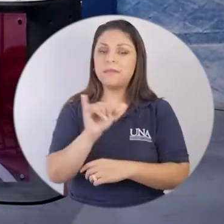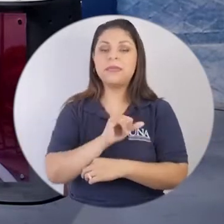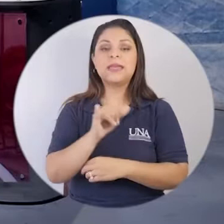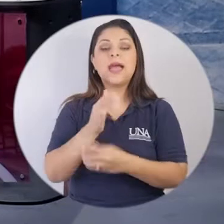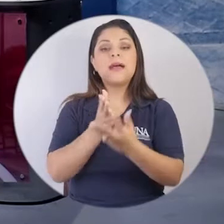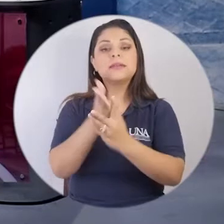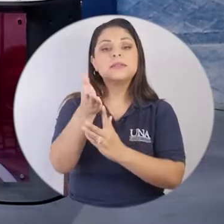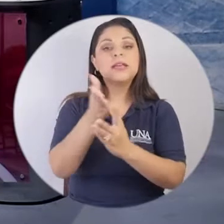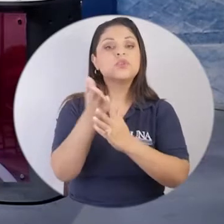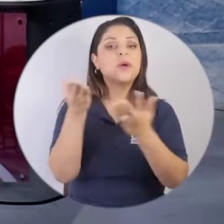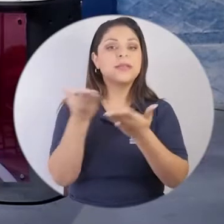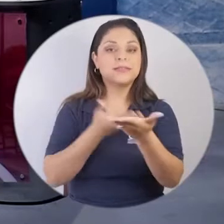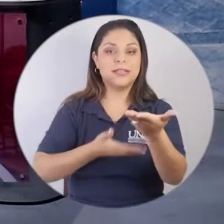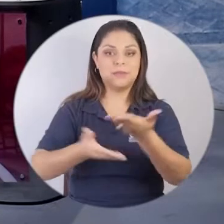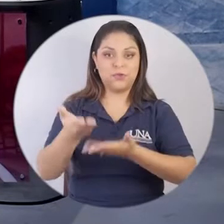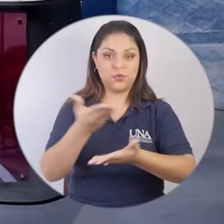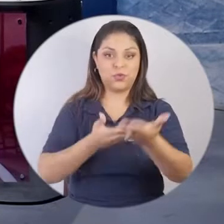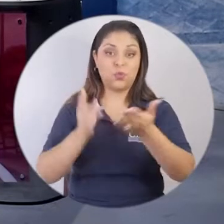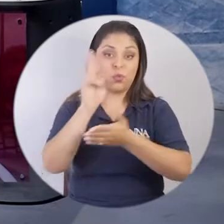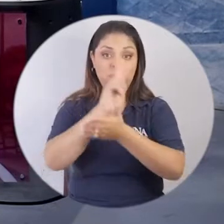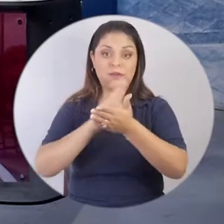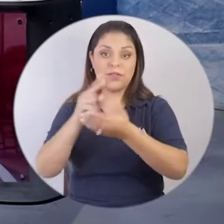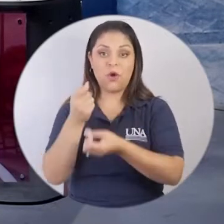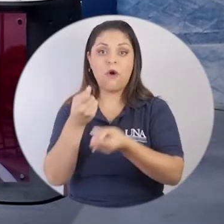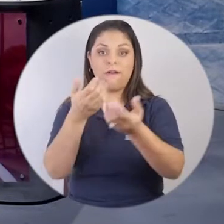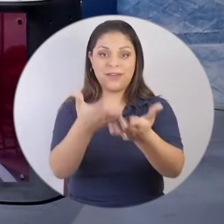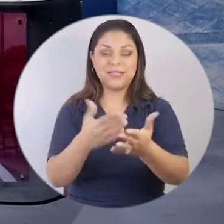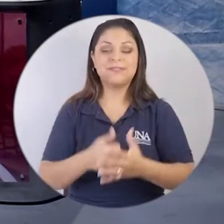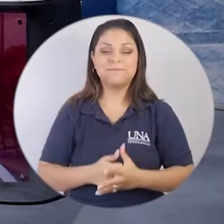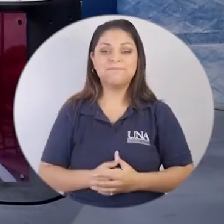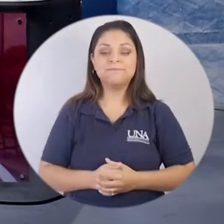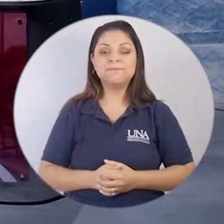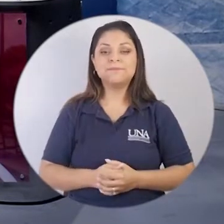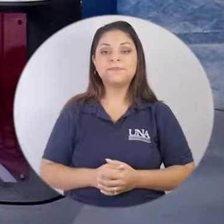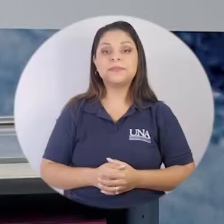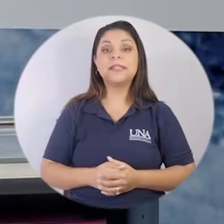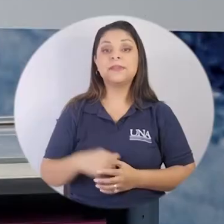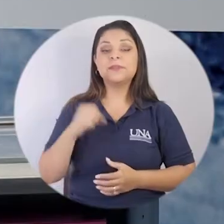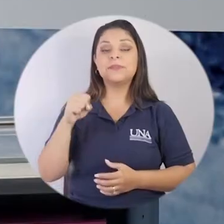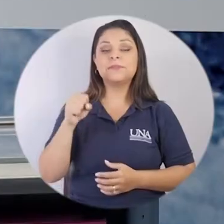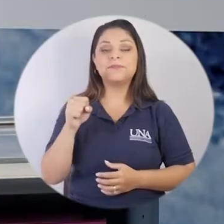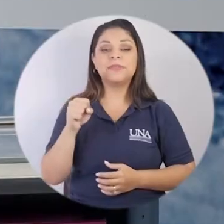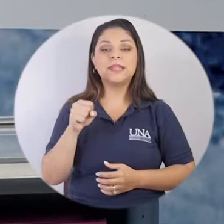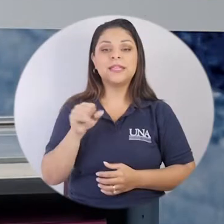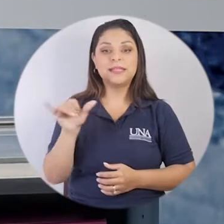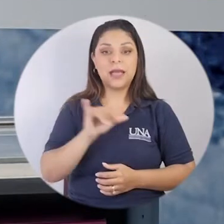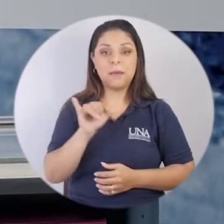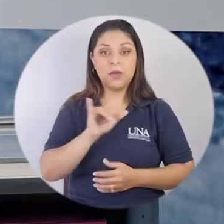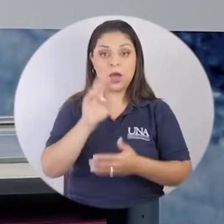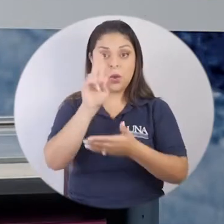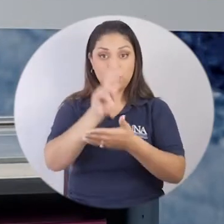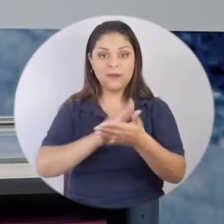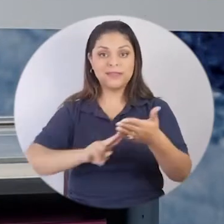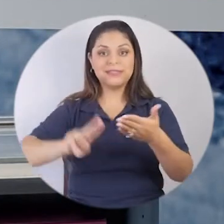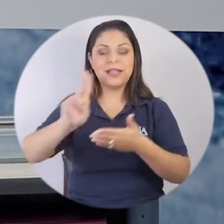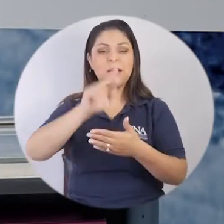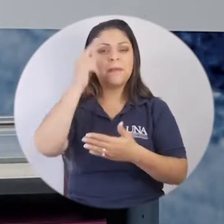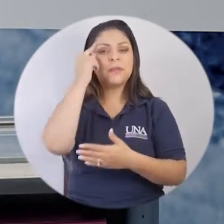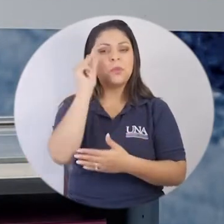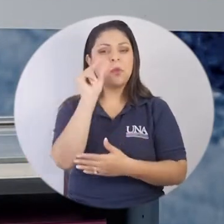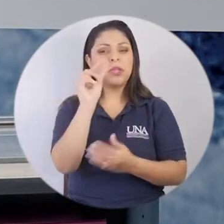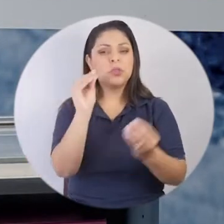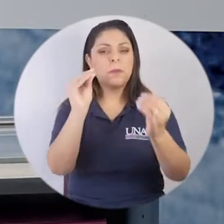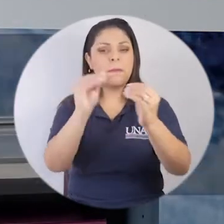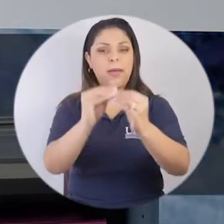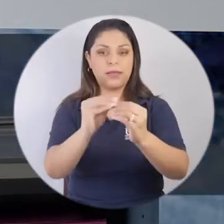tener acceso, como vos decías, a los servicios que la universidad ofrece. Inclusive uno a nivel universitario tendría que ir